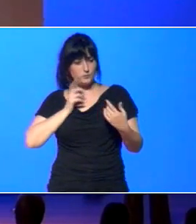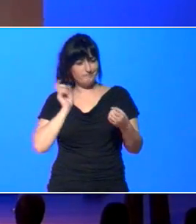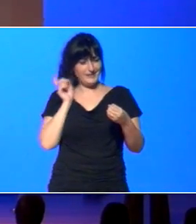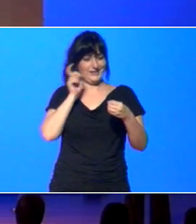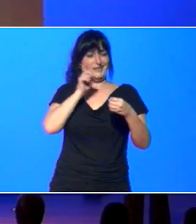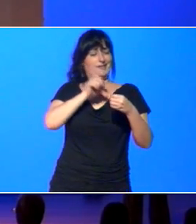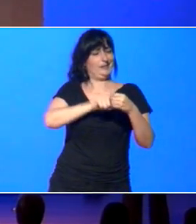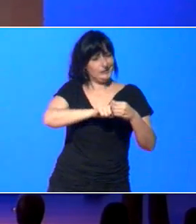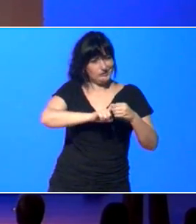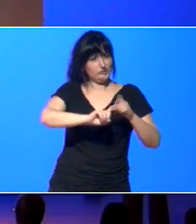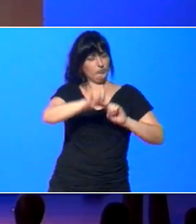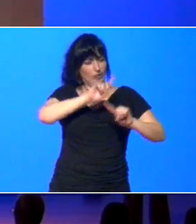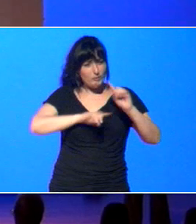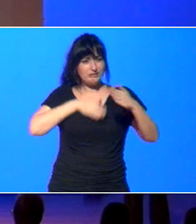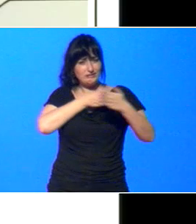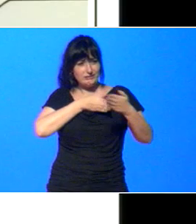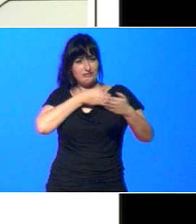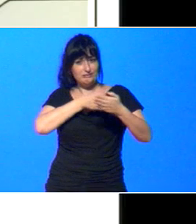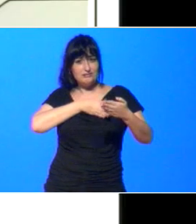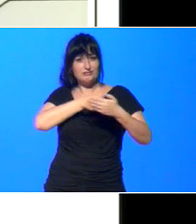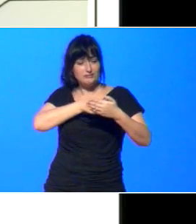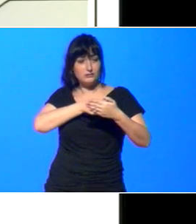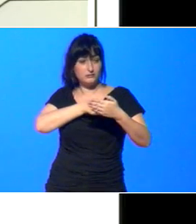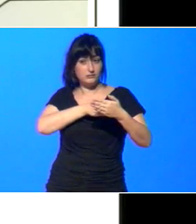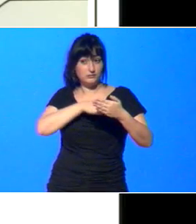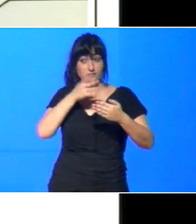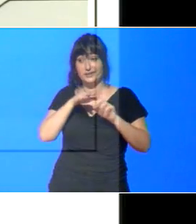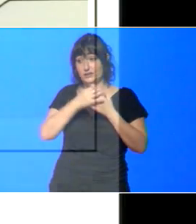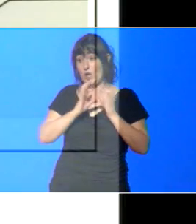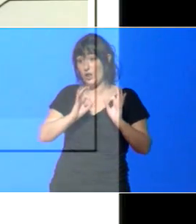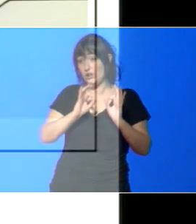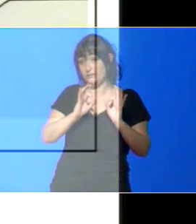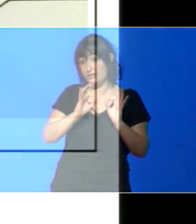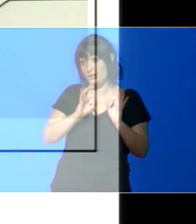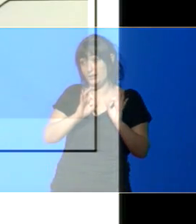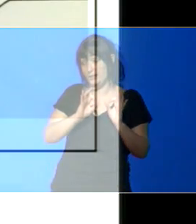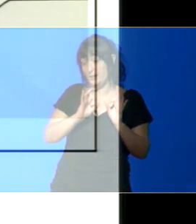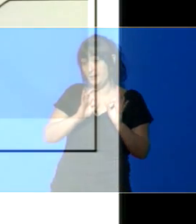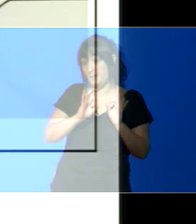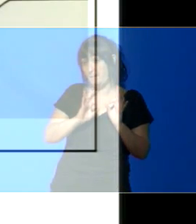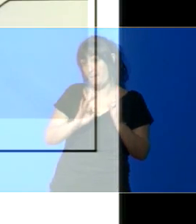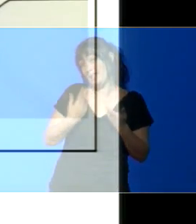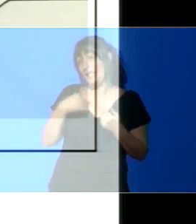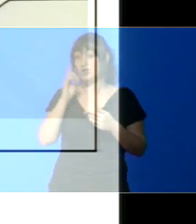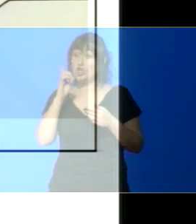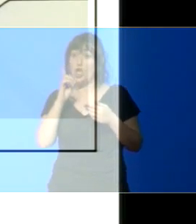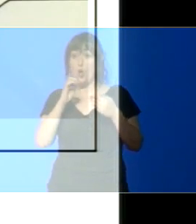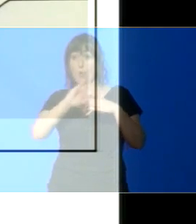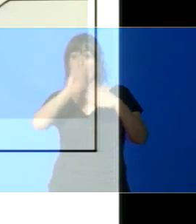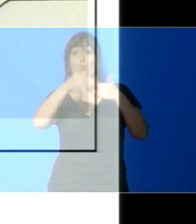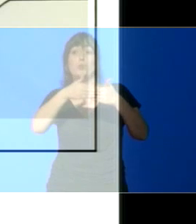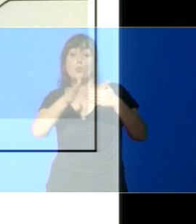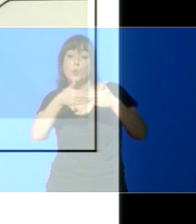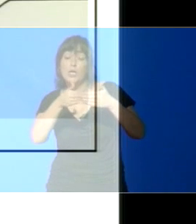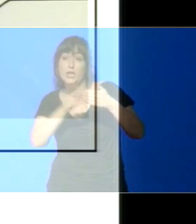llamaron baches, porque en este caso no se trataba de la puerta, no se trataba del escalón, se trataba para ellos de la accesibilidad